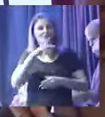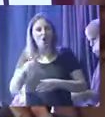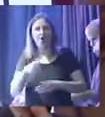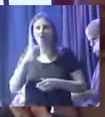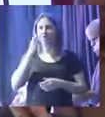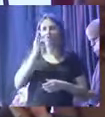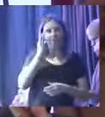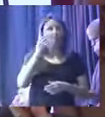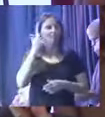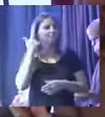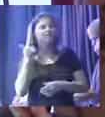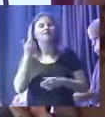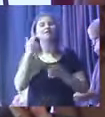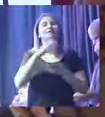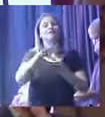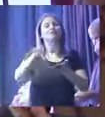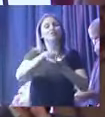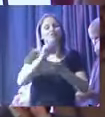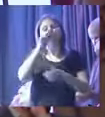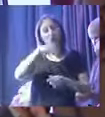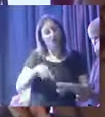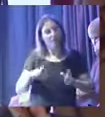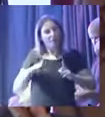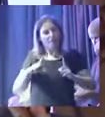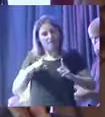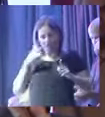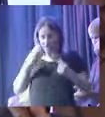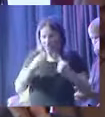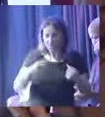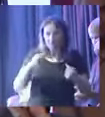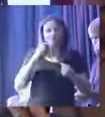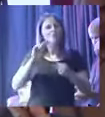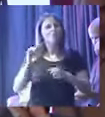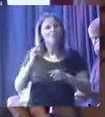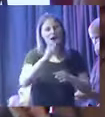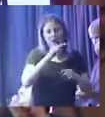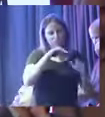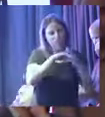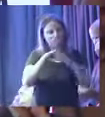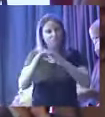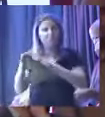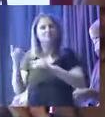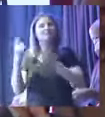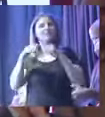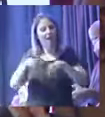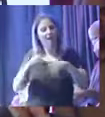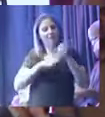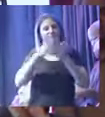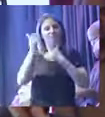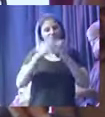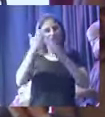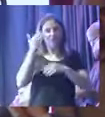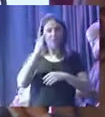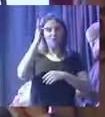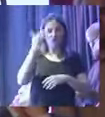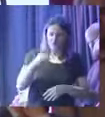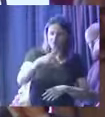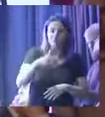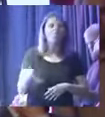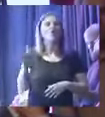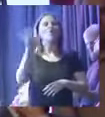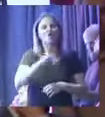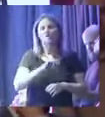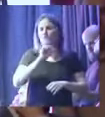nuestras hijas. En esta ciudad esperamos, enterramos nuestros muertos. Aquí construimos nuestro futuro todos los días, en